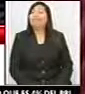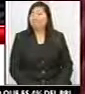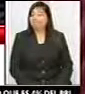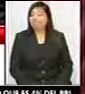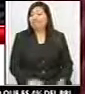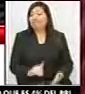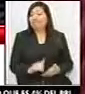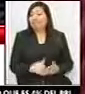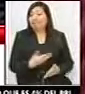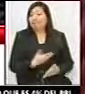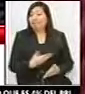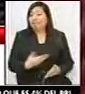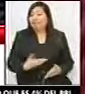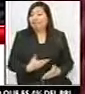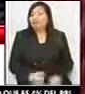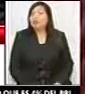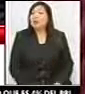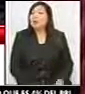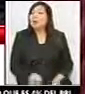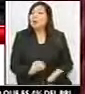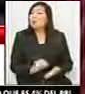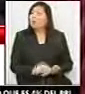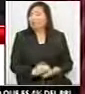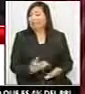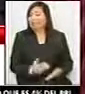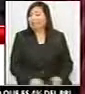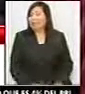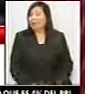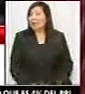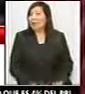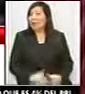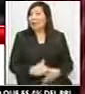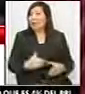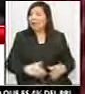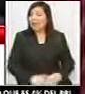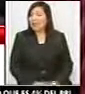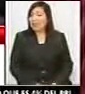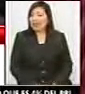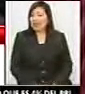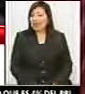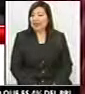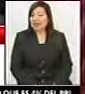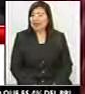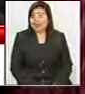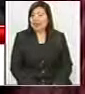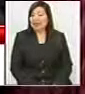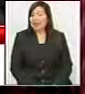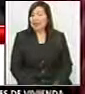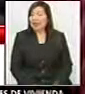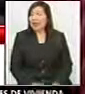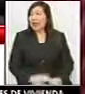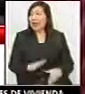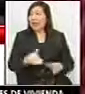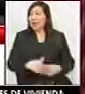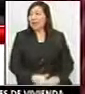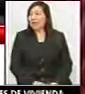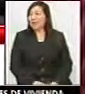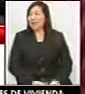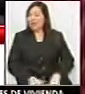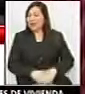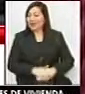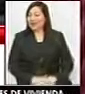justificación, presidenta. Lo que pasa es que, disculpe, congresistas, muchos no saben la realidad del Callao. De 10 personas,